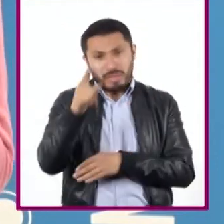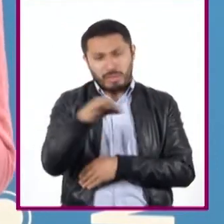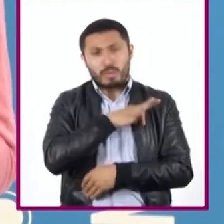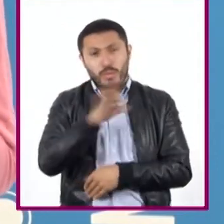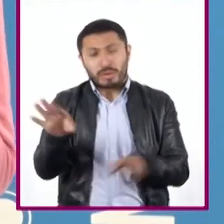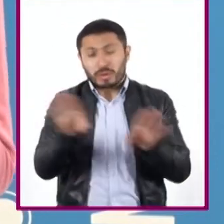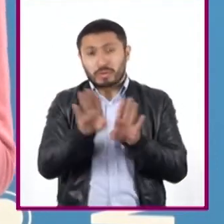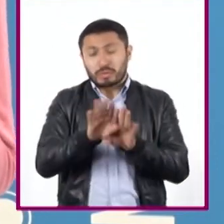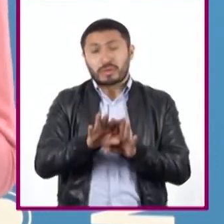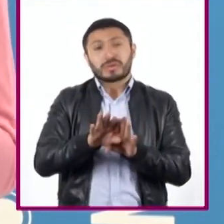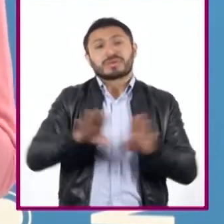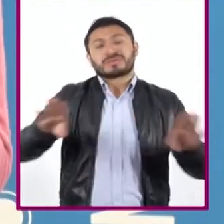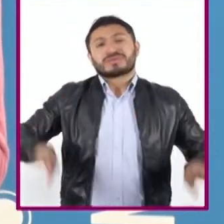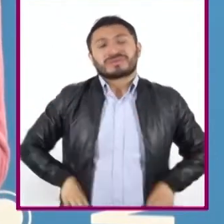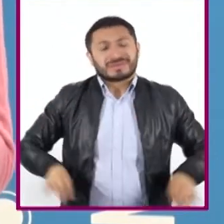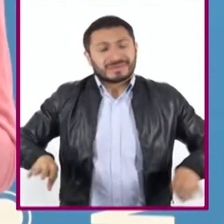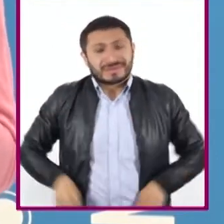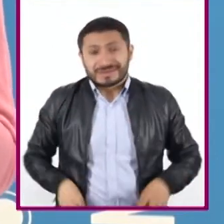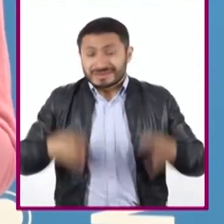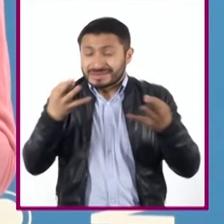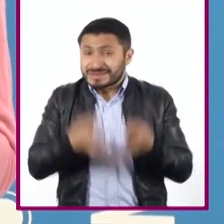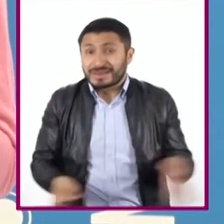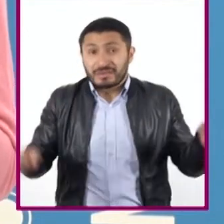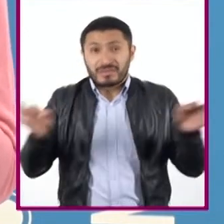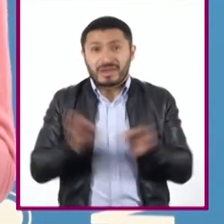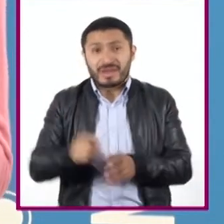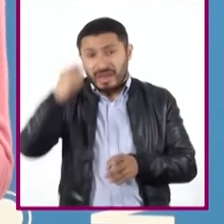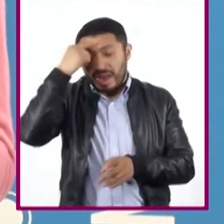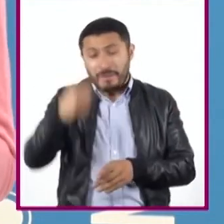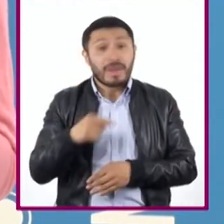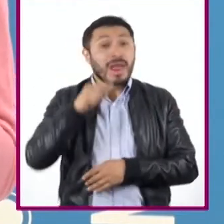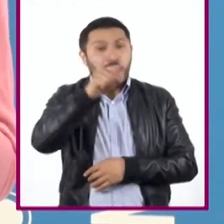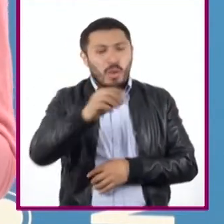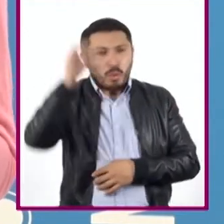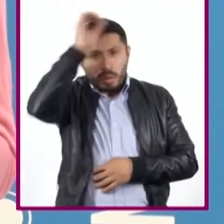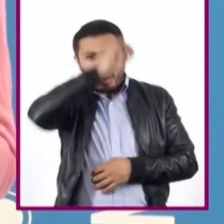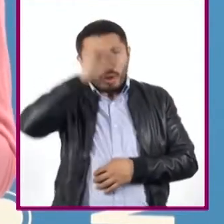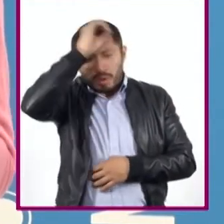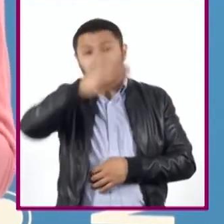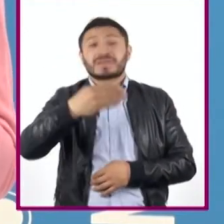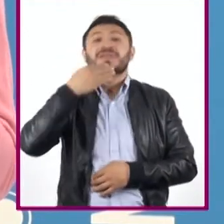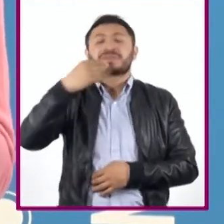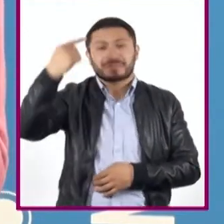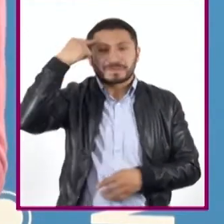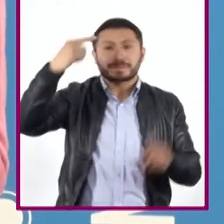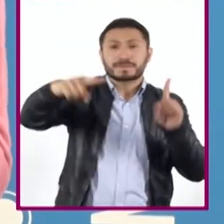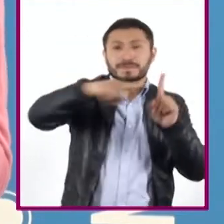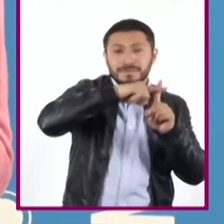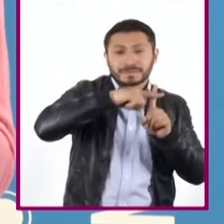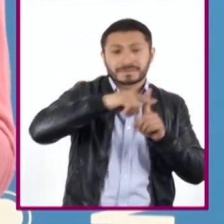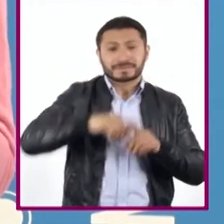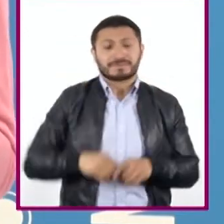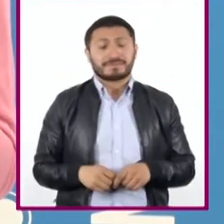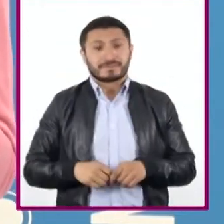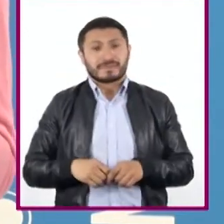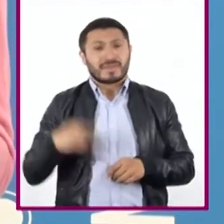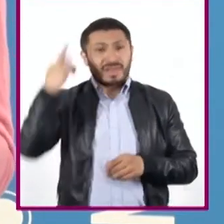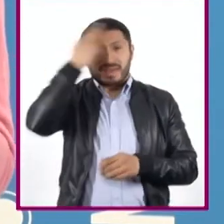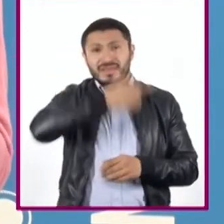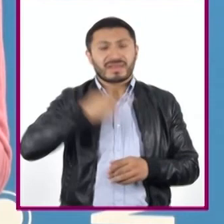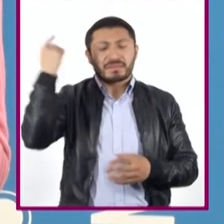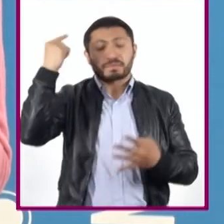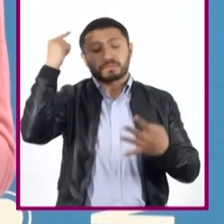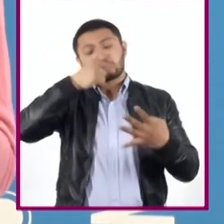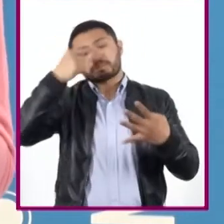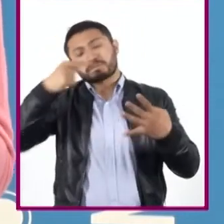los elementos necesarios para emitir opiniones constructivas, sopesar las opciones hasta llegar